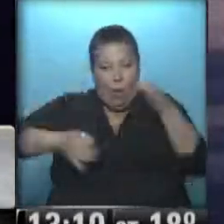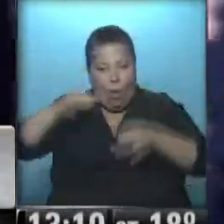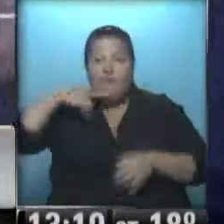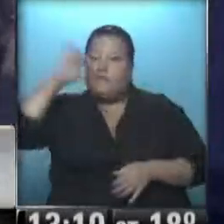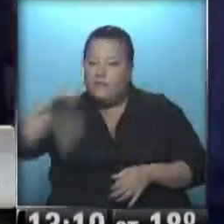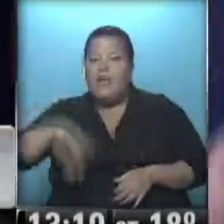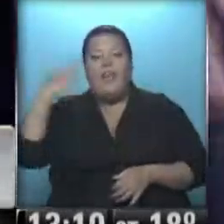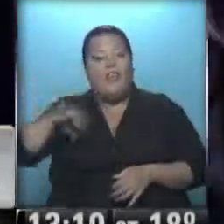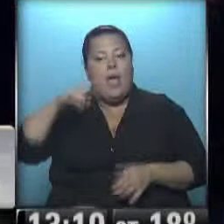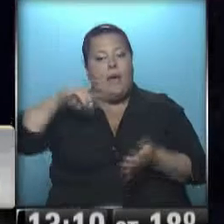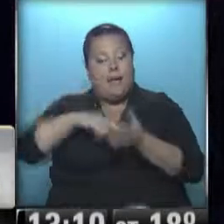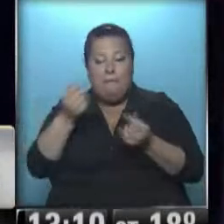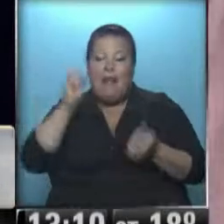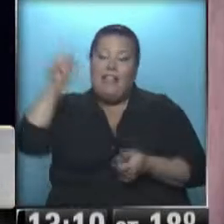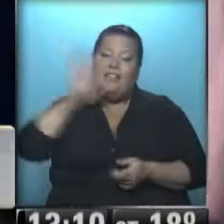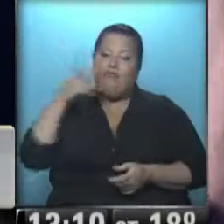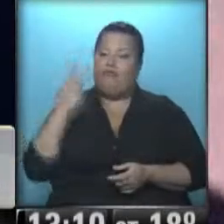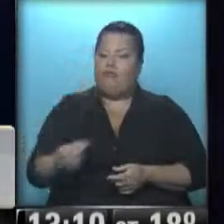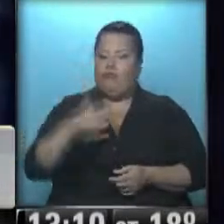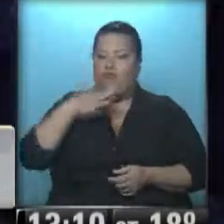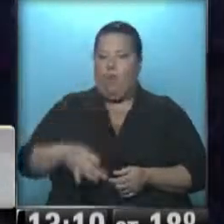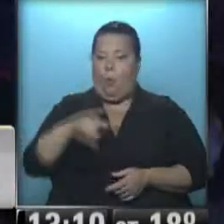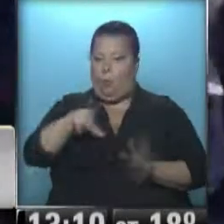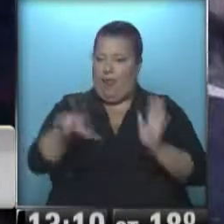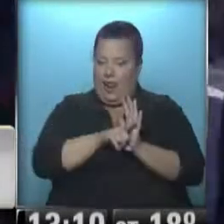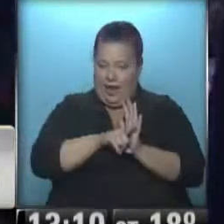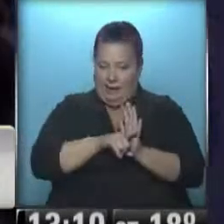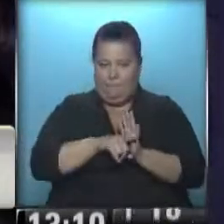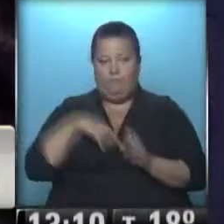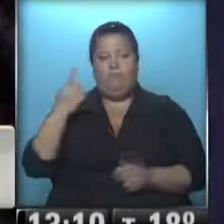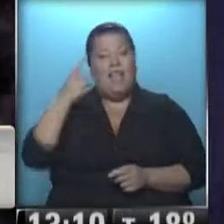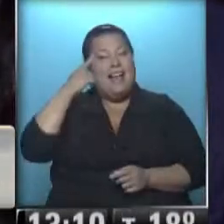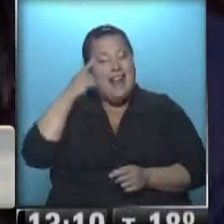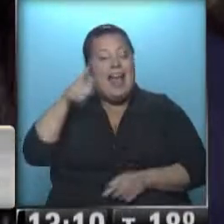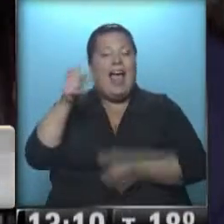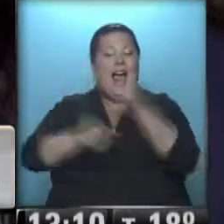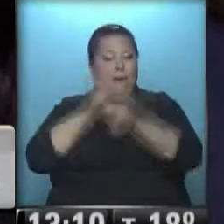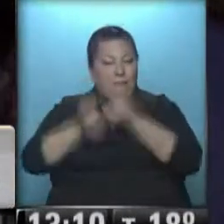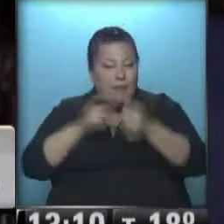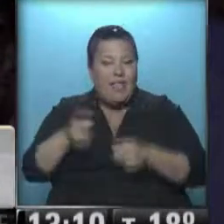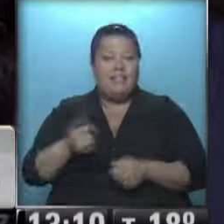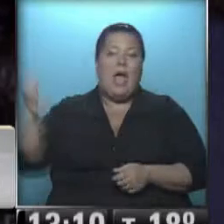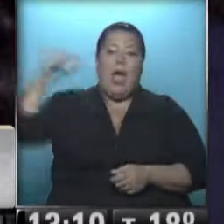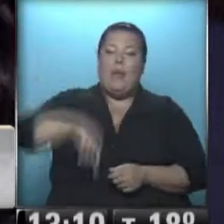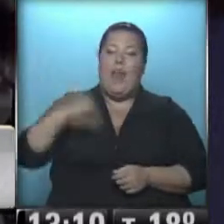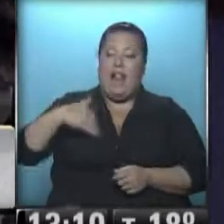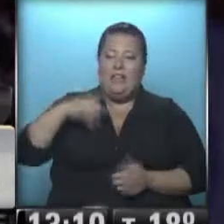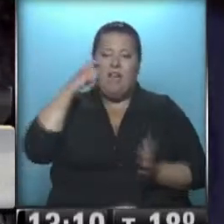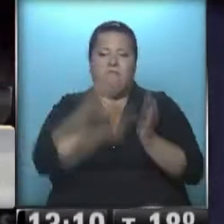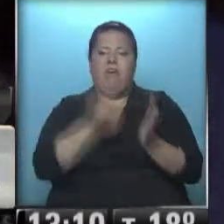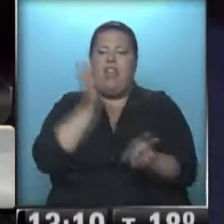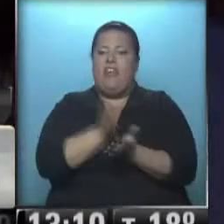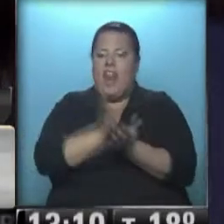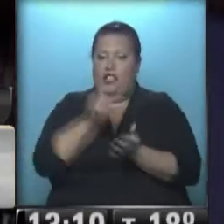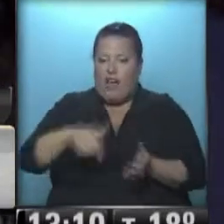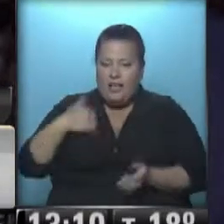que la empresa de capitales estadounidenses se niega a cumplir en su totalidad. Creemos que esta empresa viene a nuestro país, viola nuestros derechos